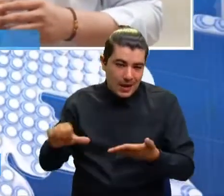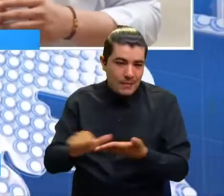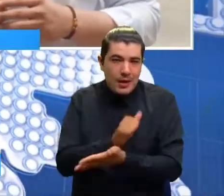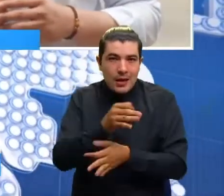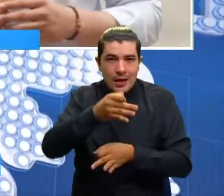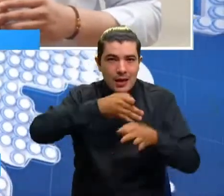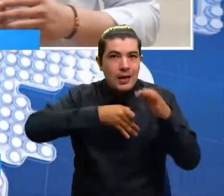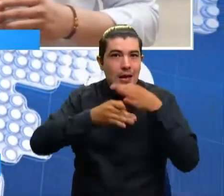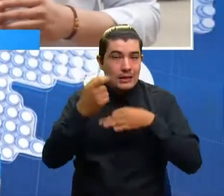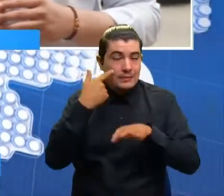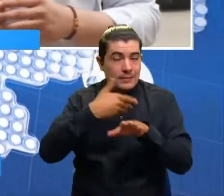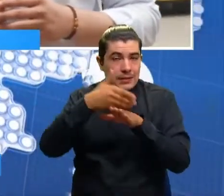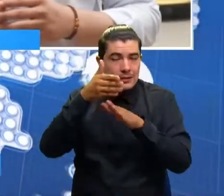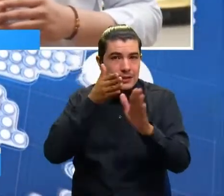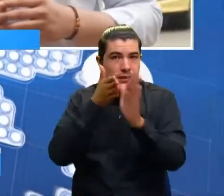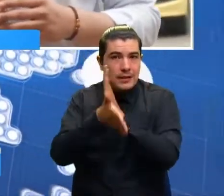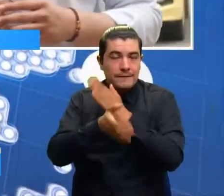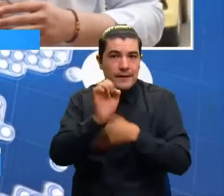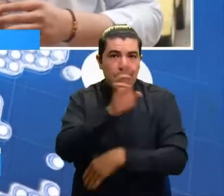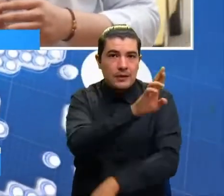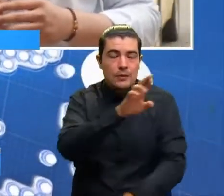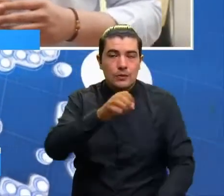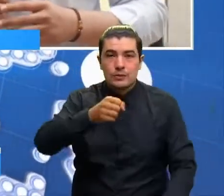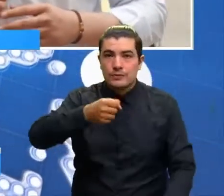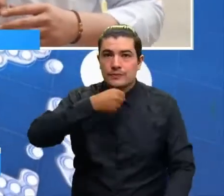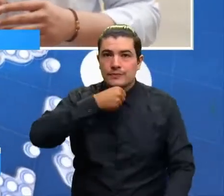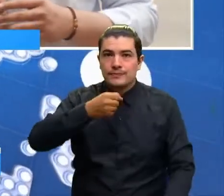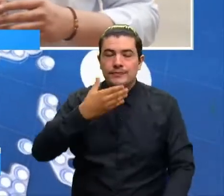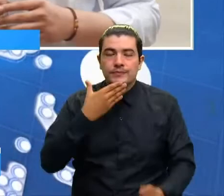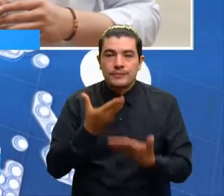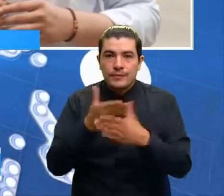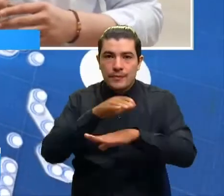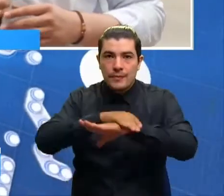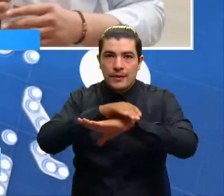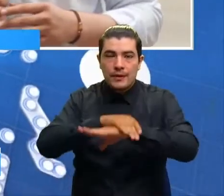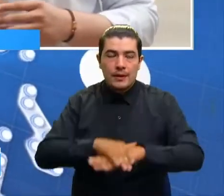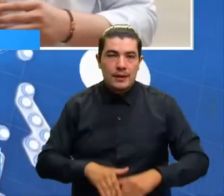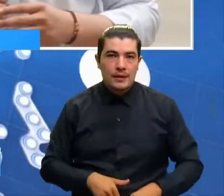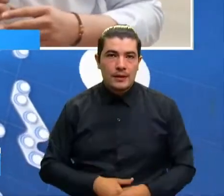centro de la capital de Norte de Santander, para Oriente Noticias, Isaac Meneses, estamos informando.